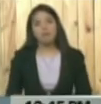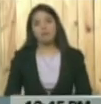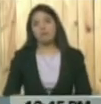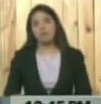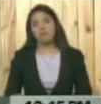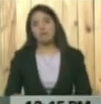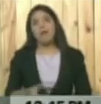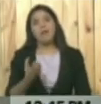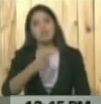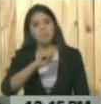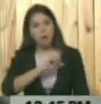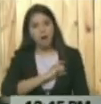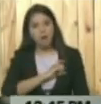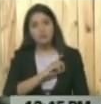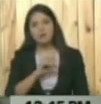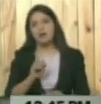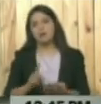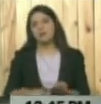España,